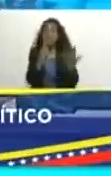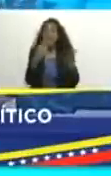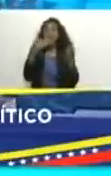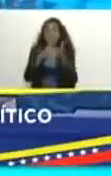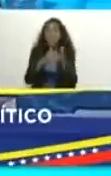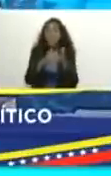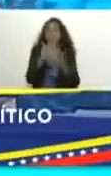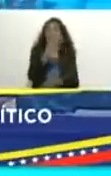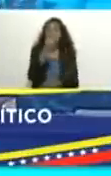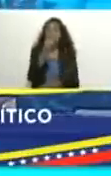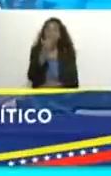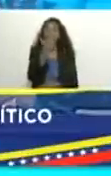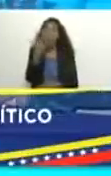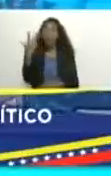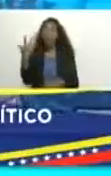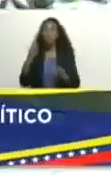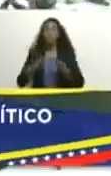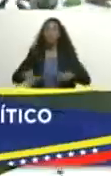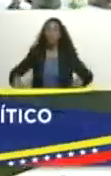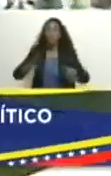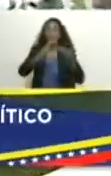46.542 comunidades del país.